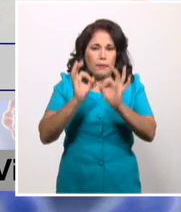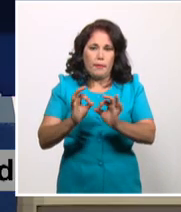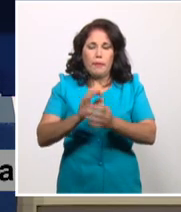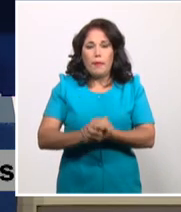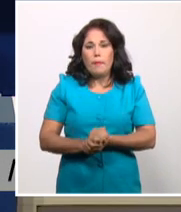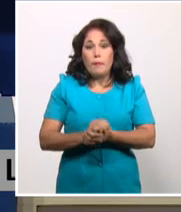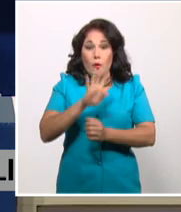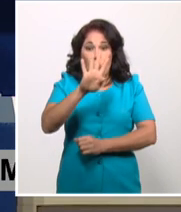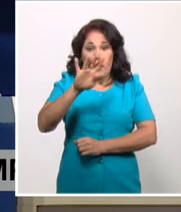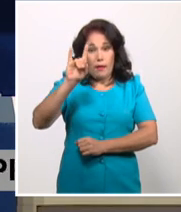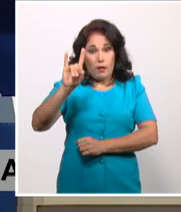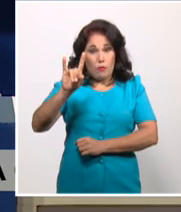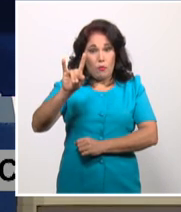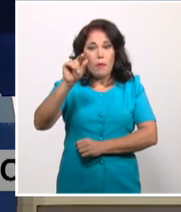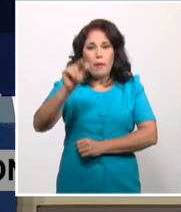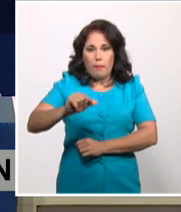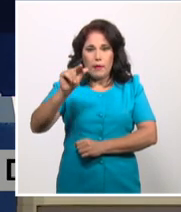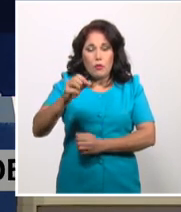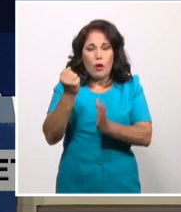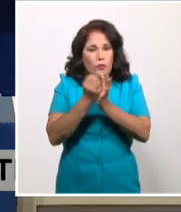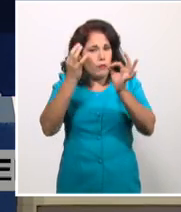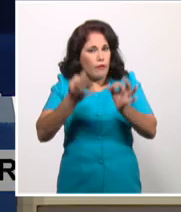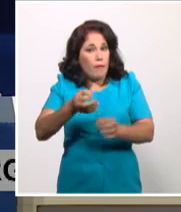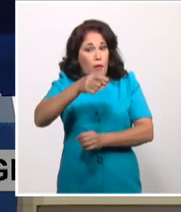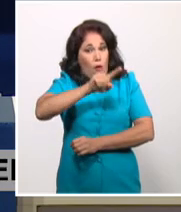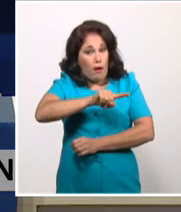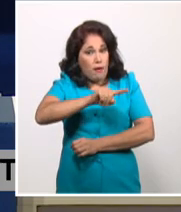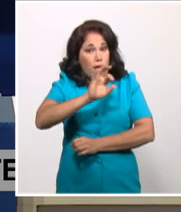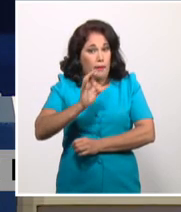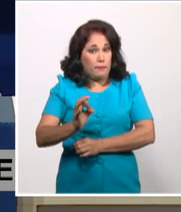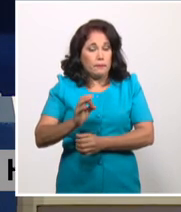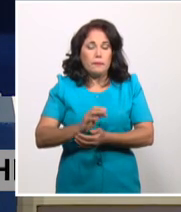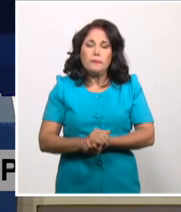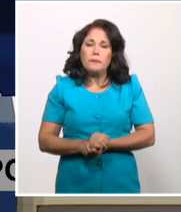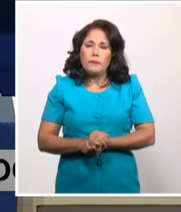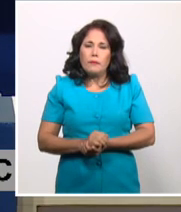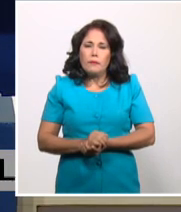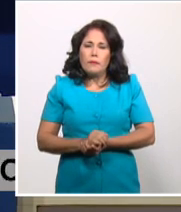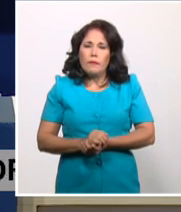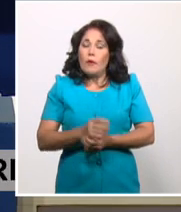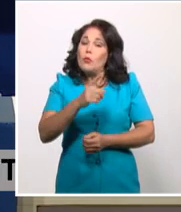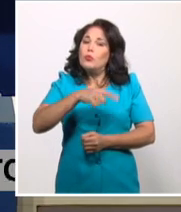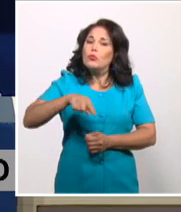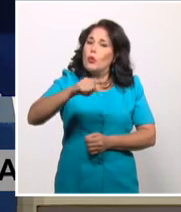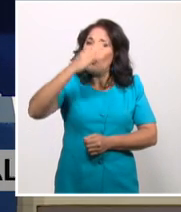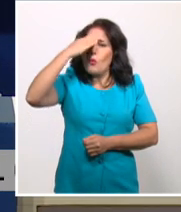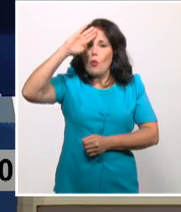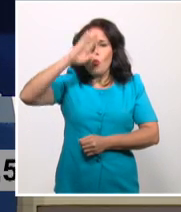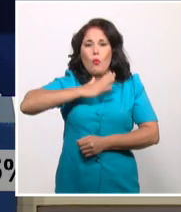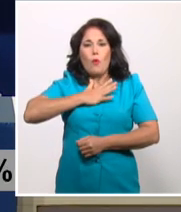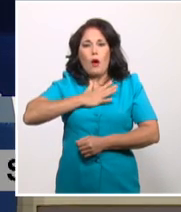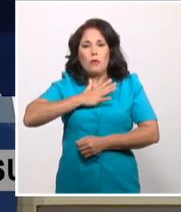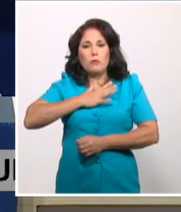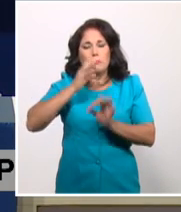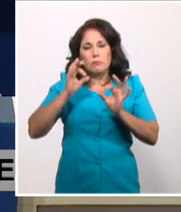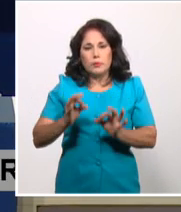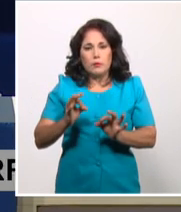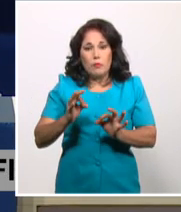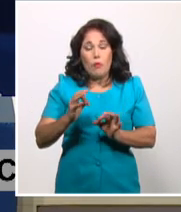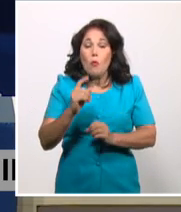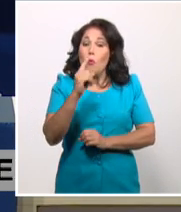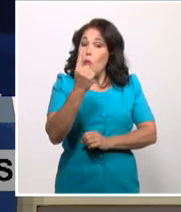Los 49 casos que fueron confirmados en el día de ayer, todos son cubanos, de ellos